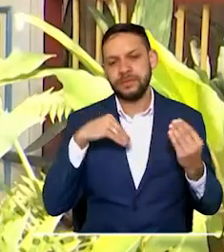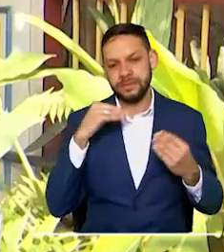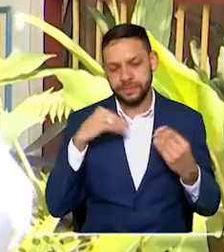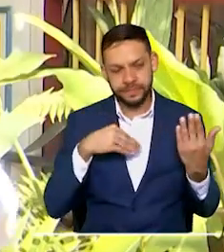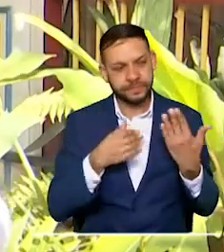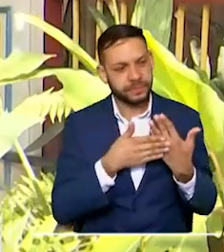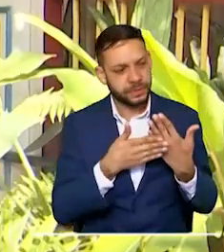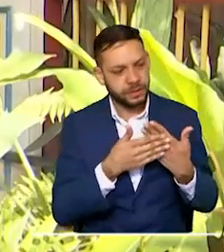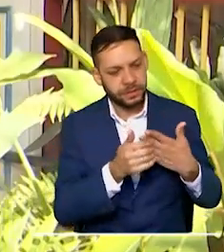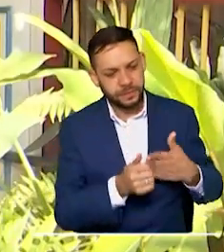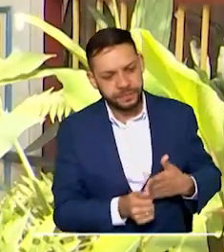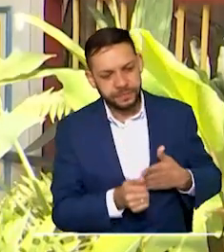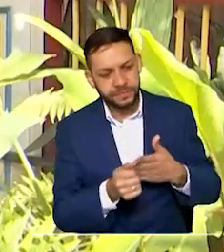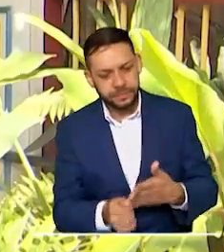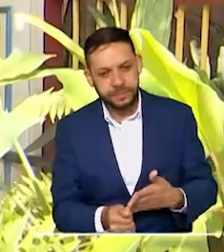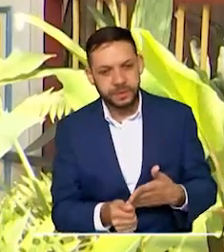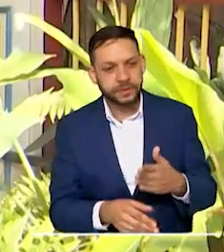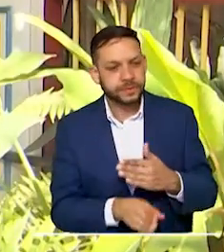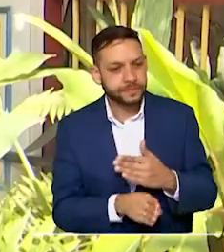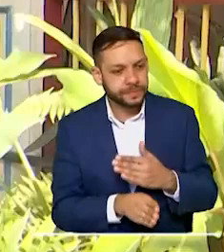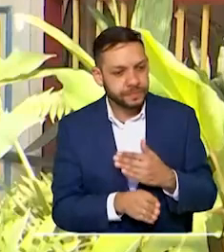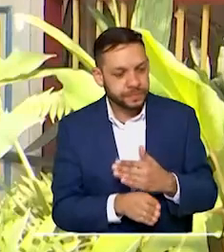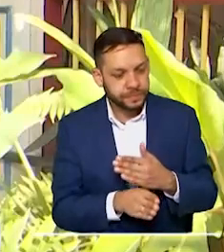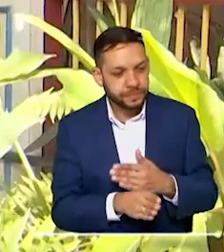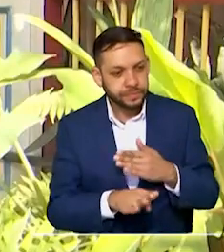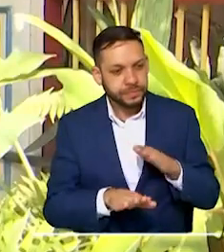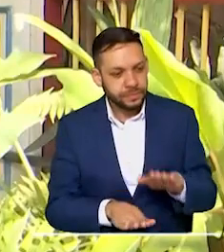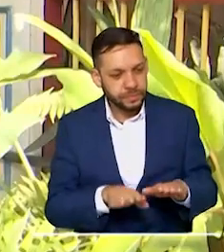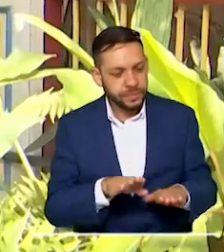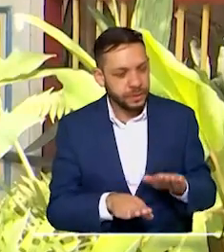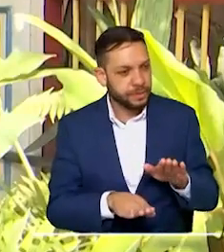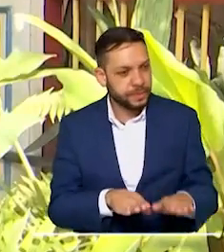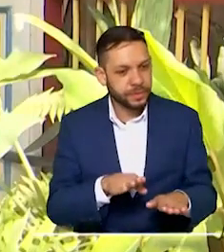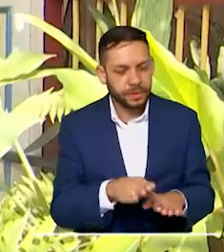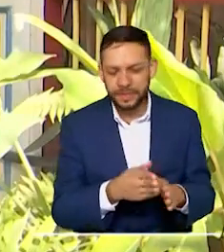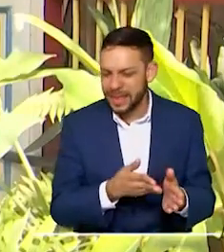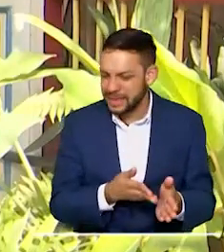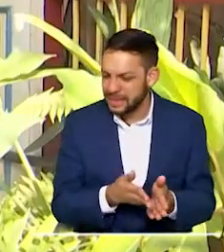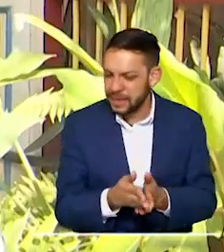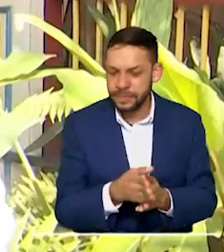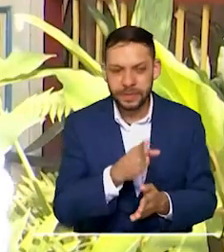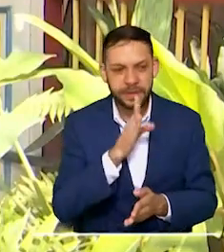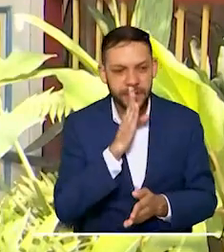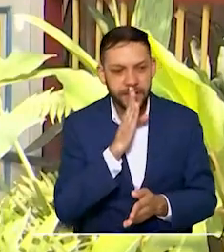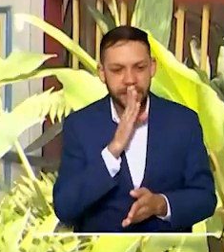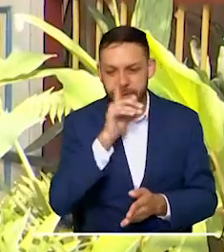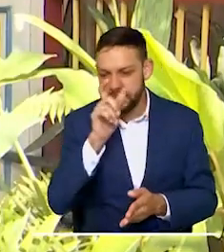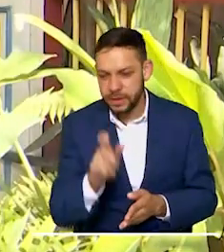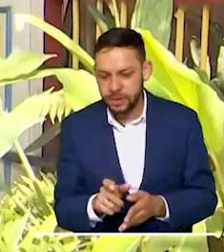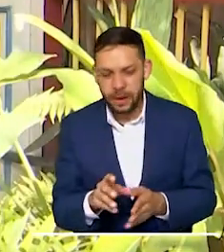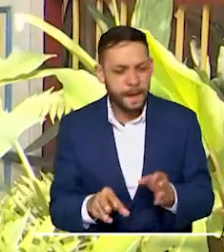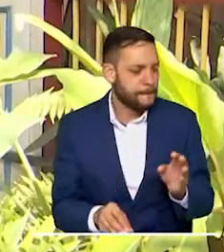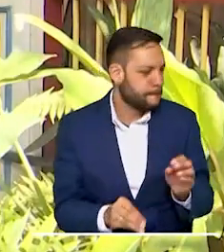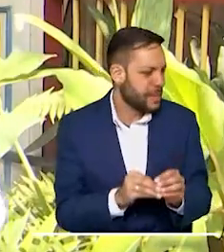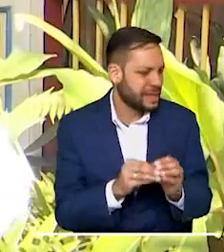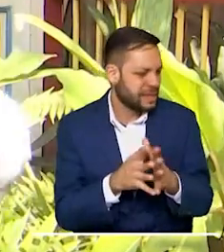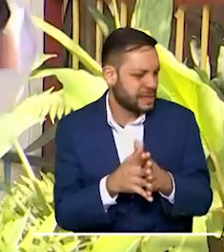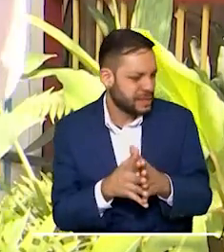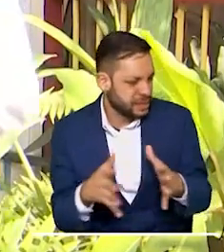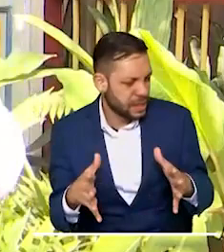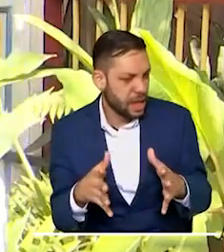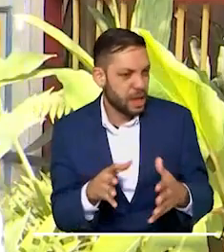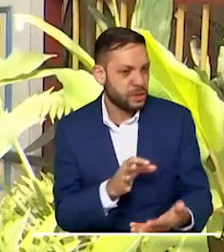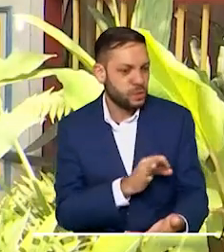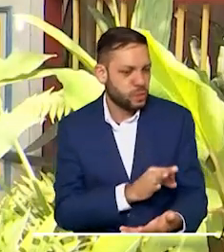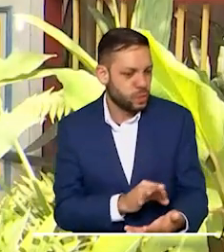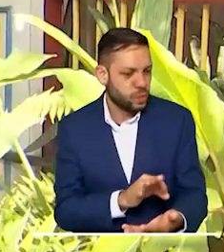indicador de que se va por un buen camino, porque al fin y al cabo en la mayoría de los casos, cuando llegan con esa azúcar alta, esa insulina